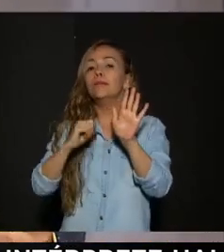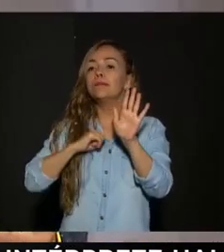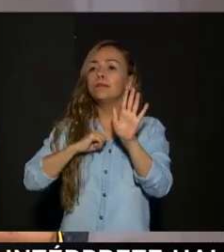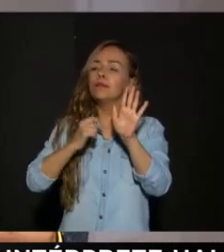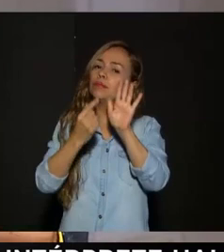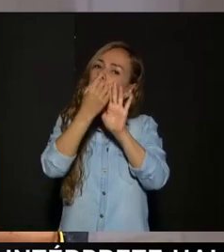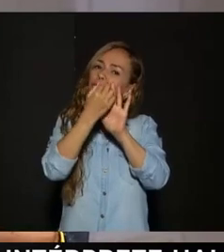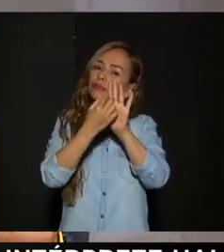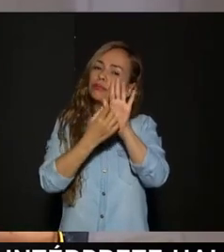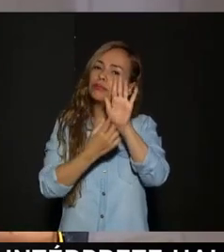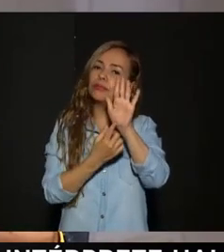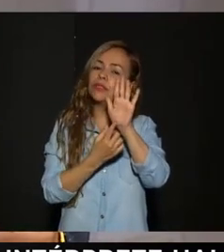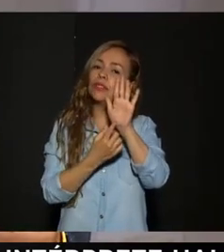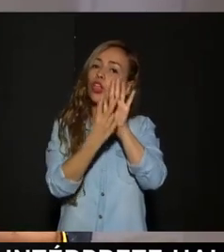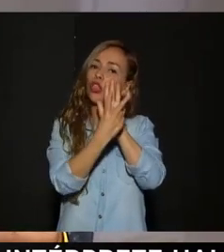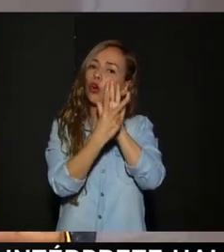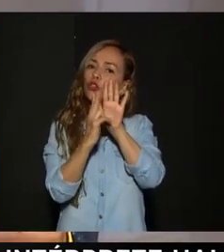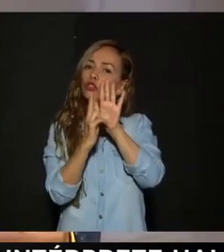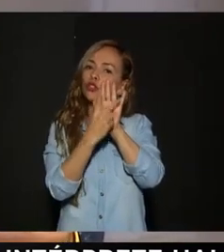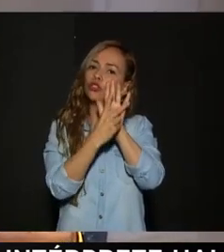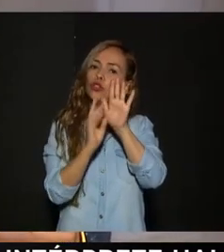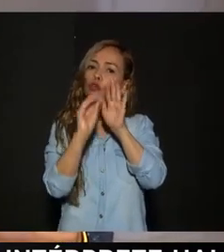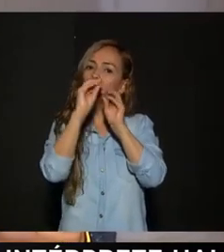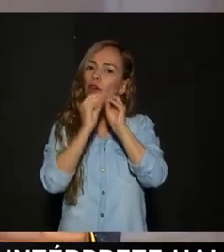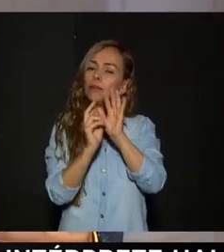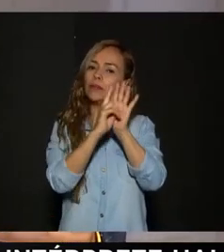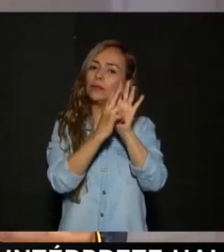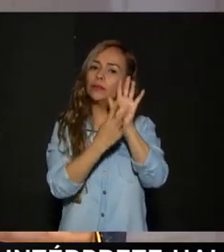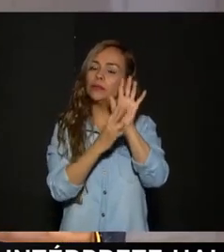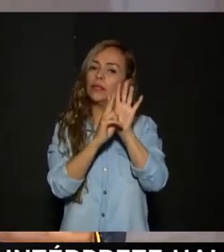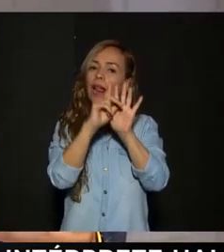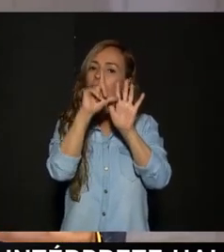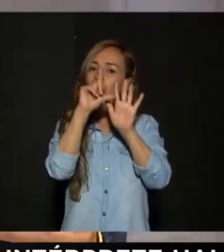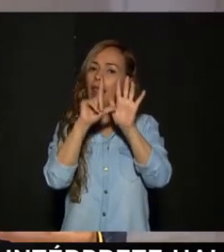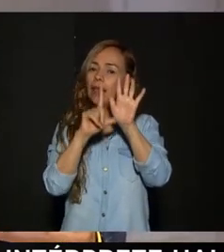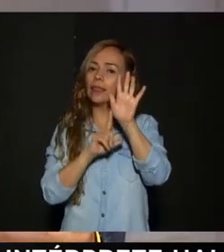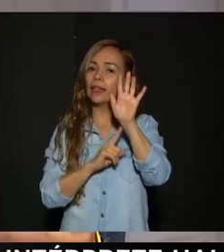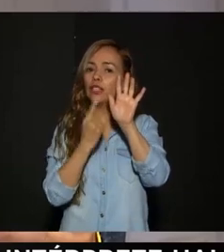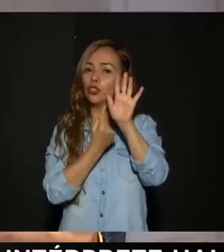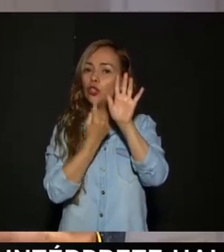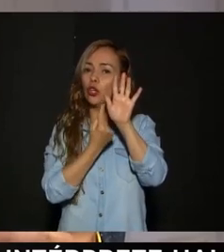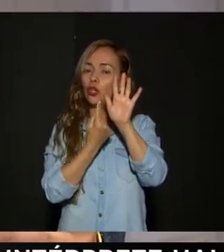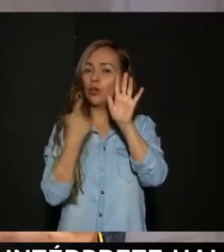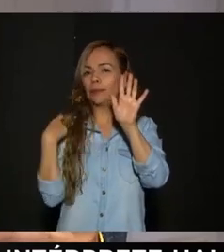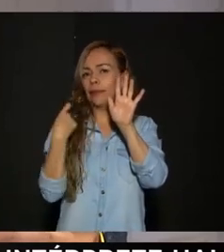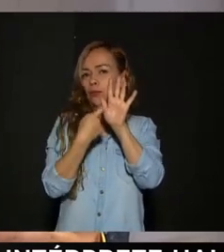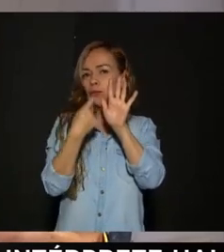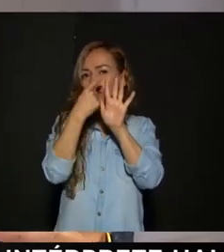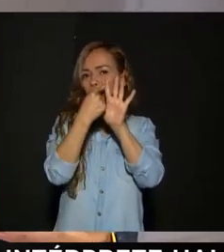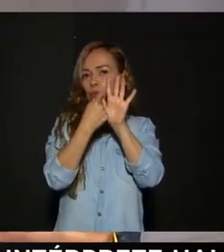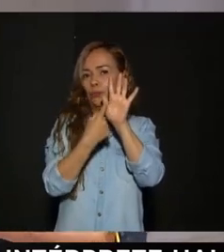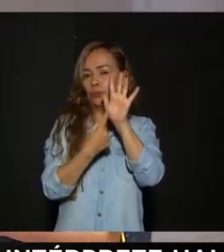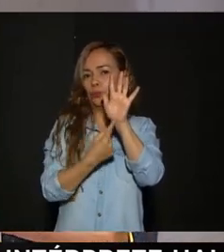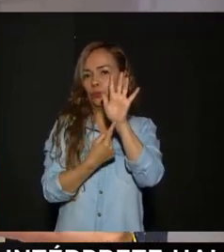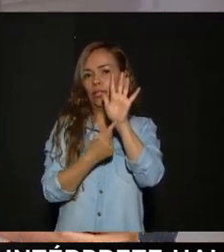se escriben normalmente, digamos, en dos versiones. Las de las letras solitas, o como se escriben en latín o en español, que son